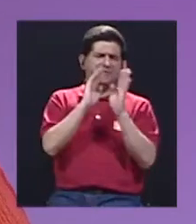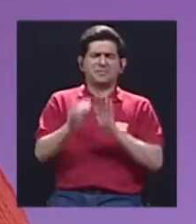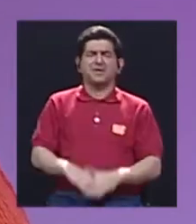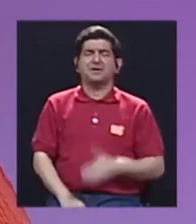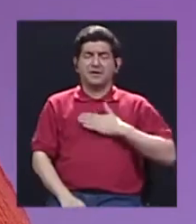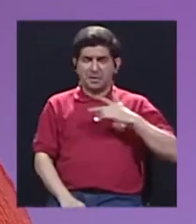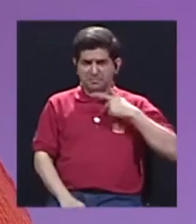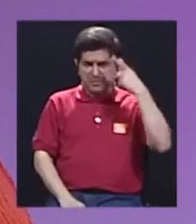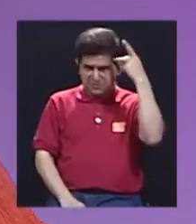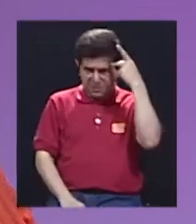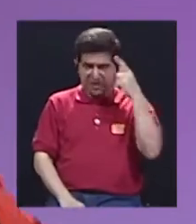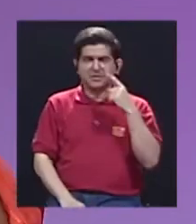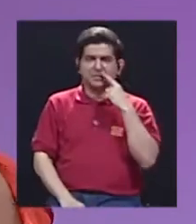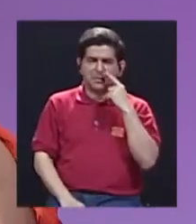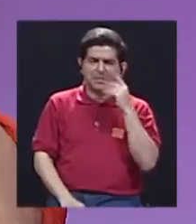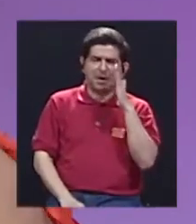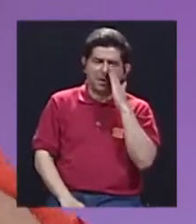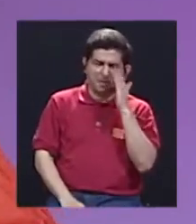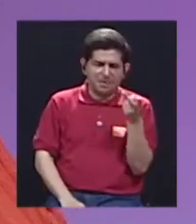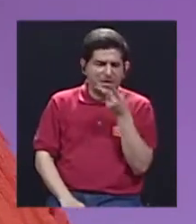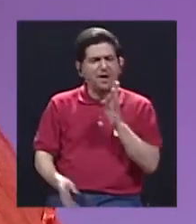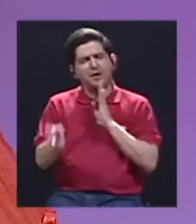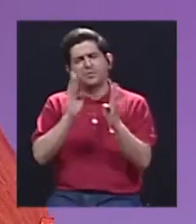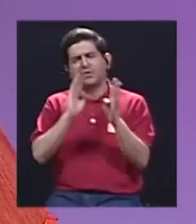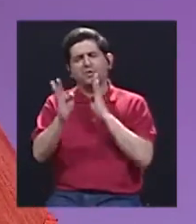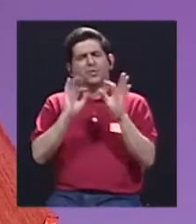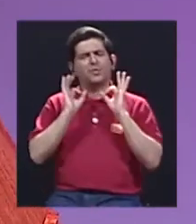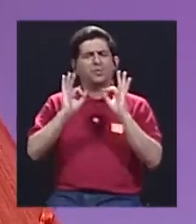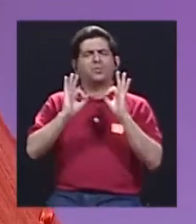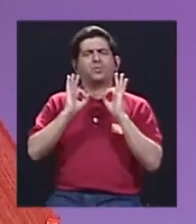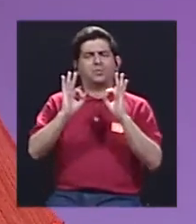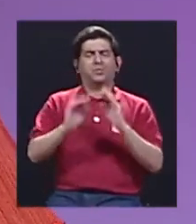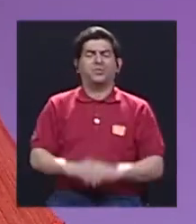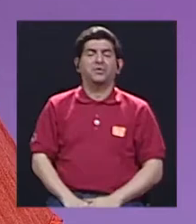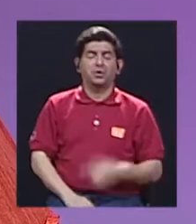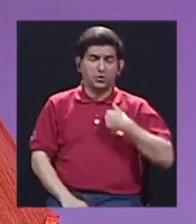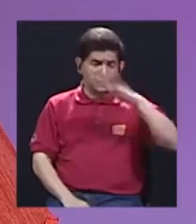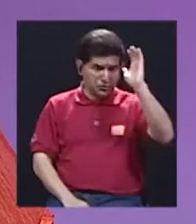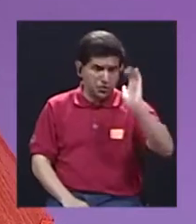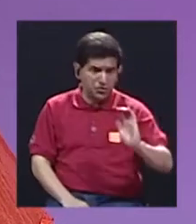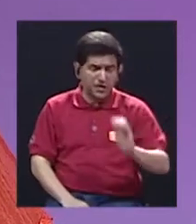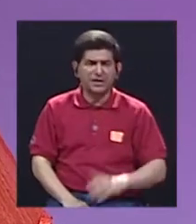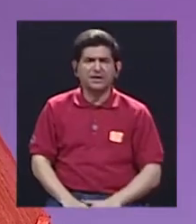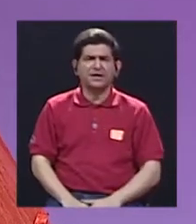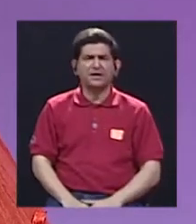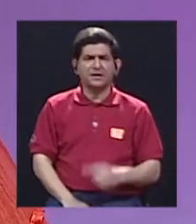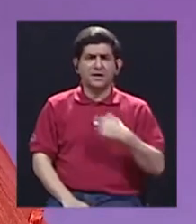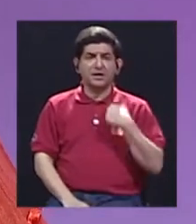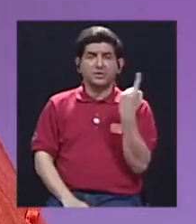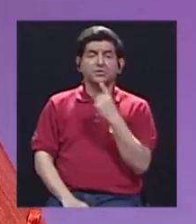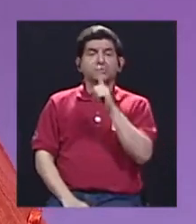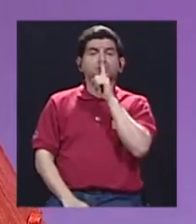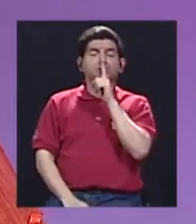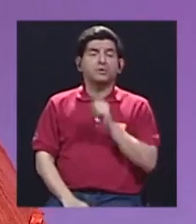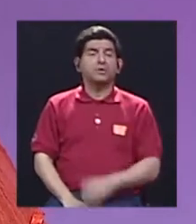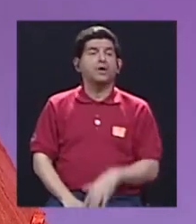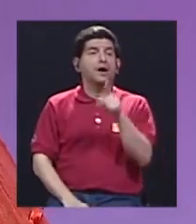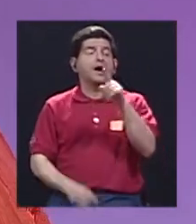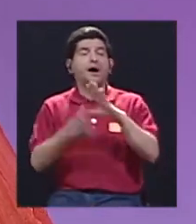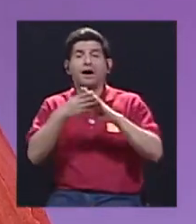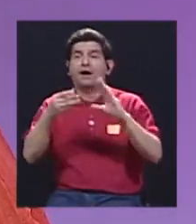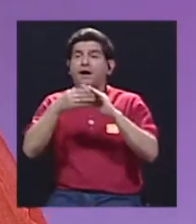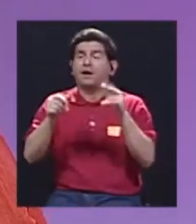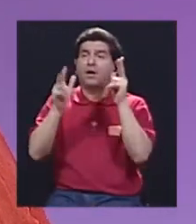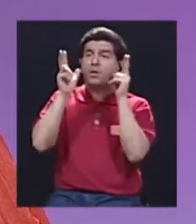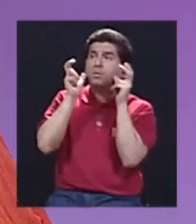papás tanto mi papá y mi mamá los dos conversadores deliciosos y desde muy chiquita lo único que me dejaba ya era que me contarán cuentos